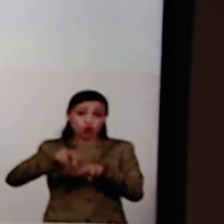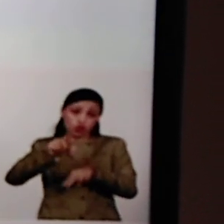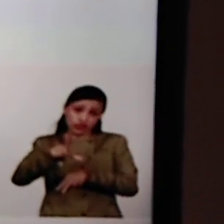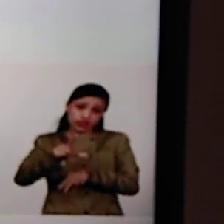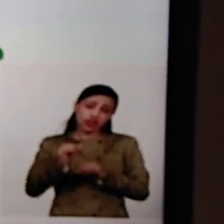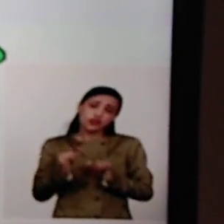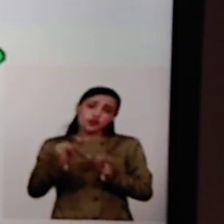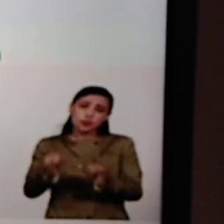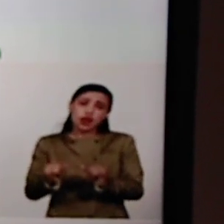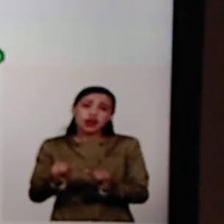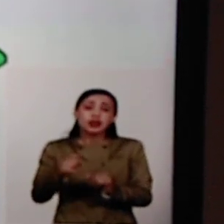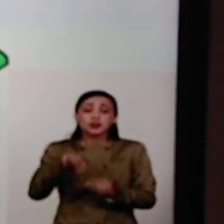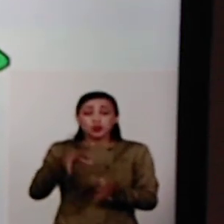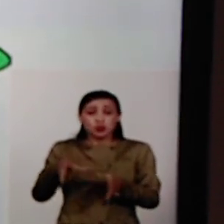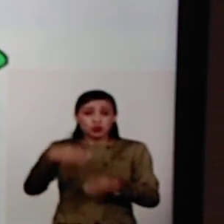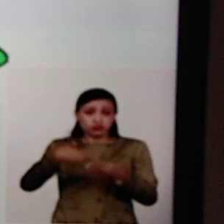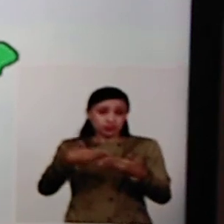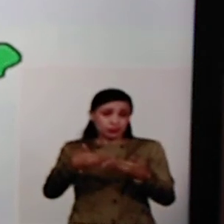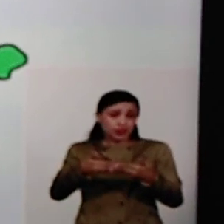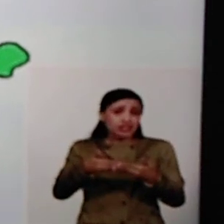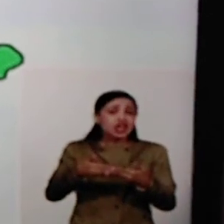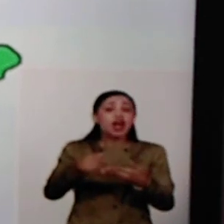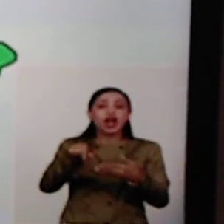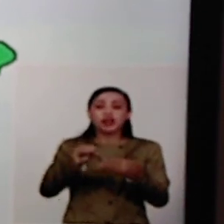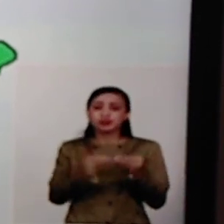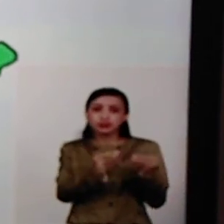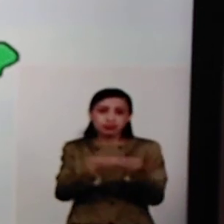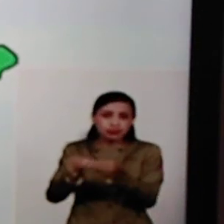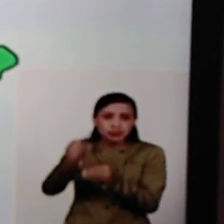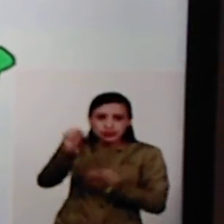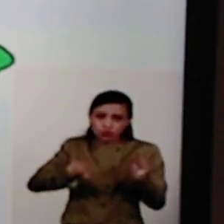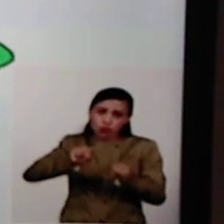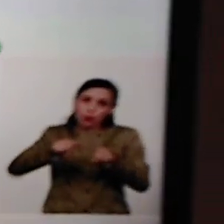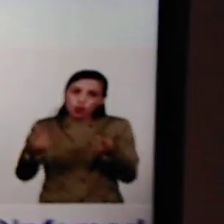los ha estado provocando un número elevado de casos.